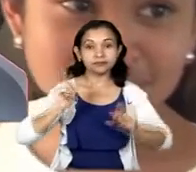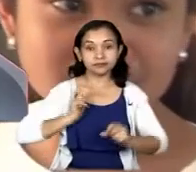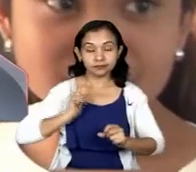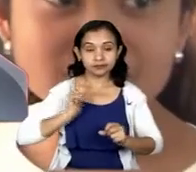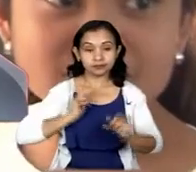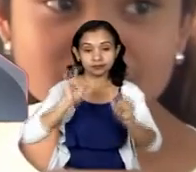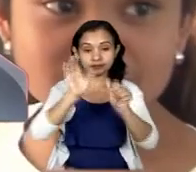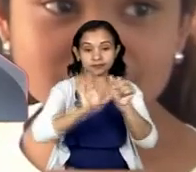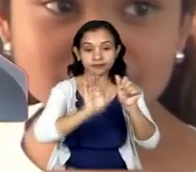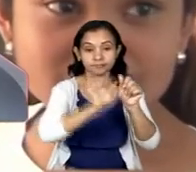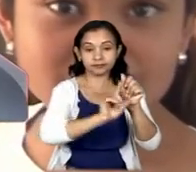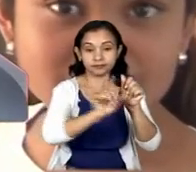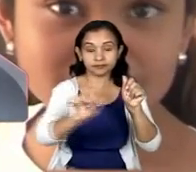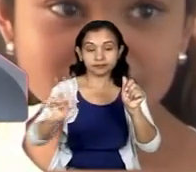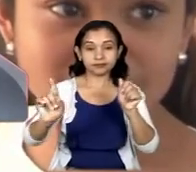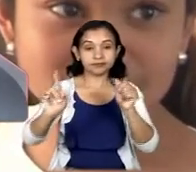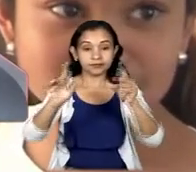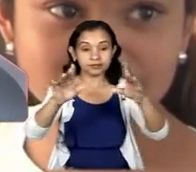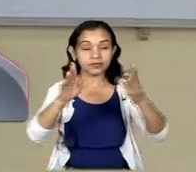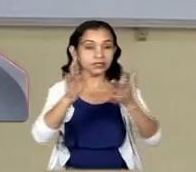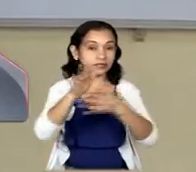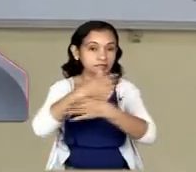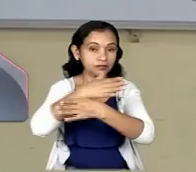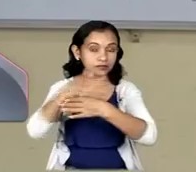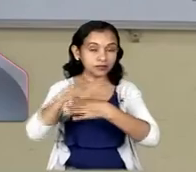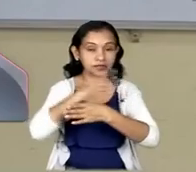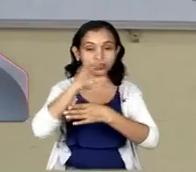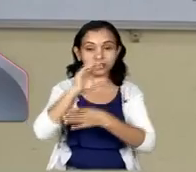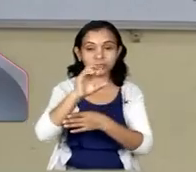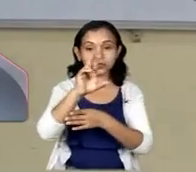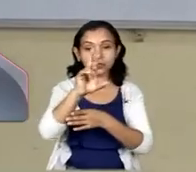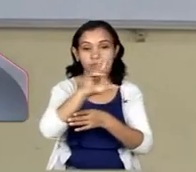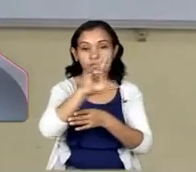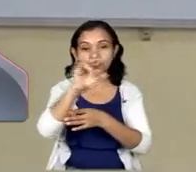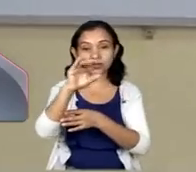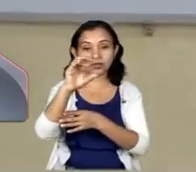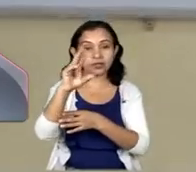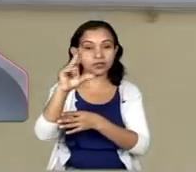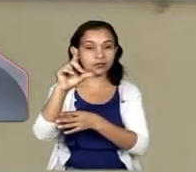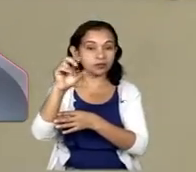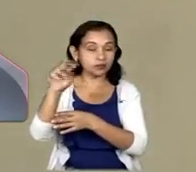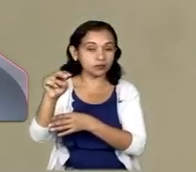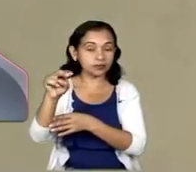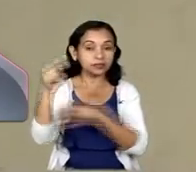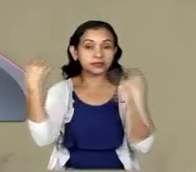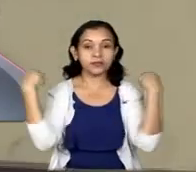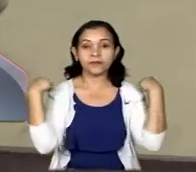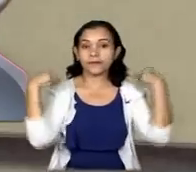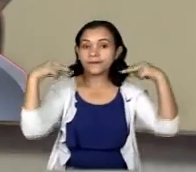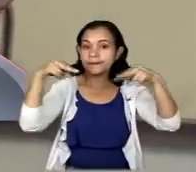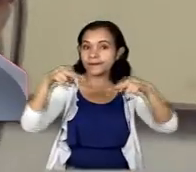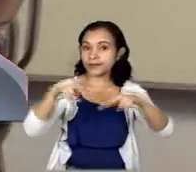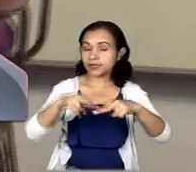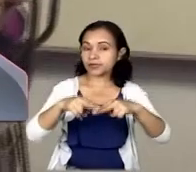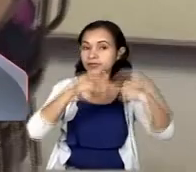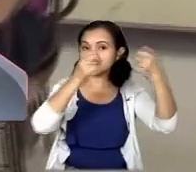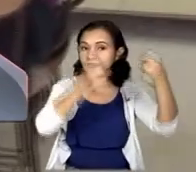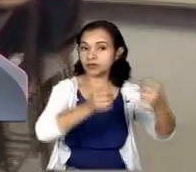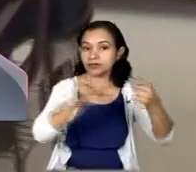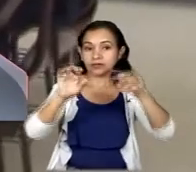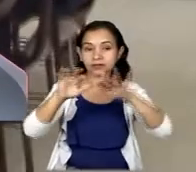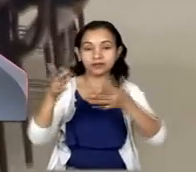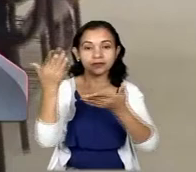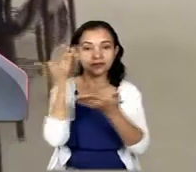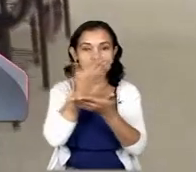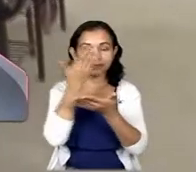un currículum especializado. Y es válido aclarar a la población que donde los docentes, donde nuestras maestras y maestros estudian